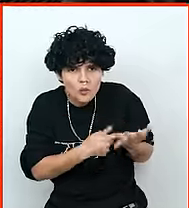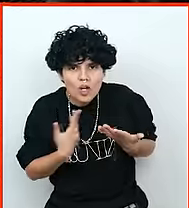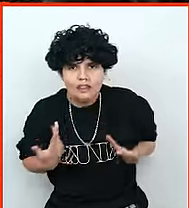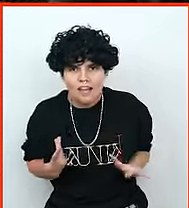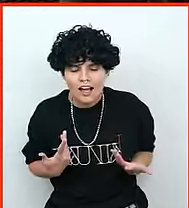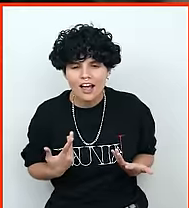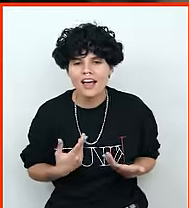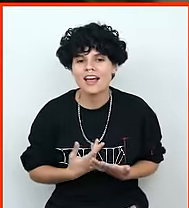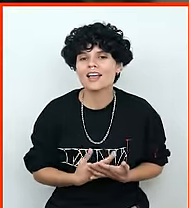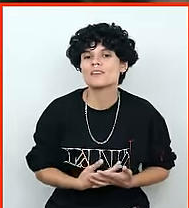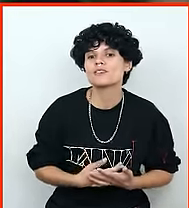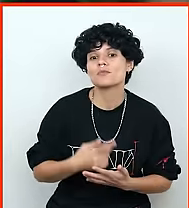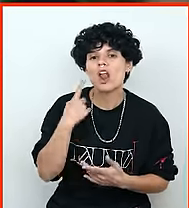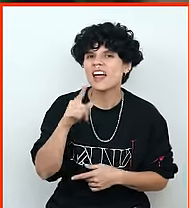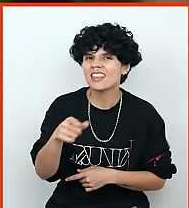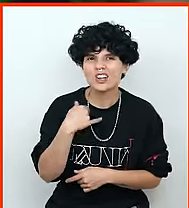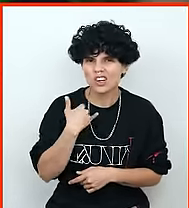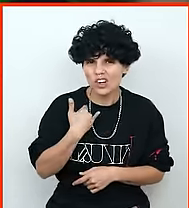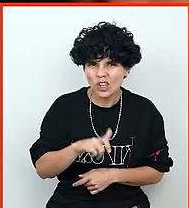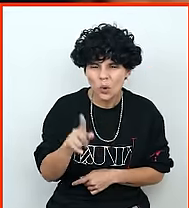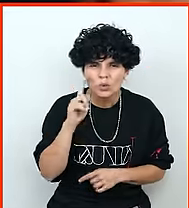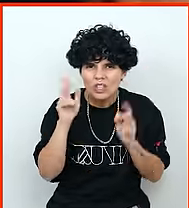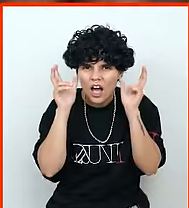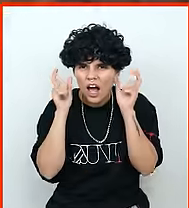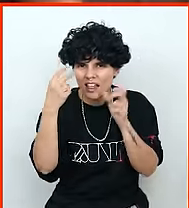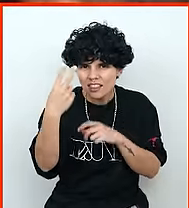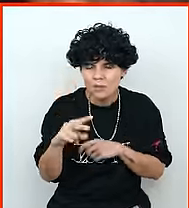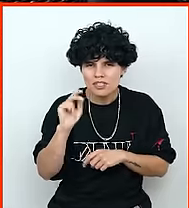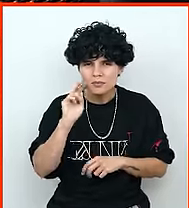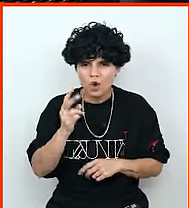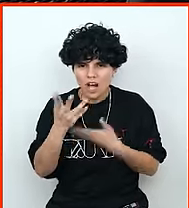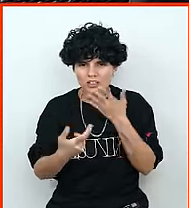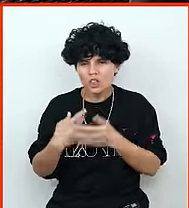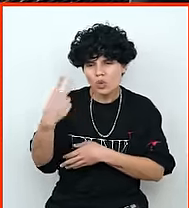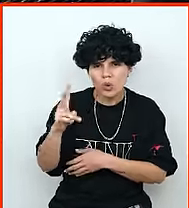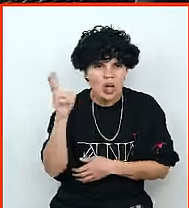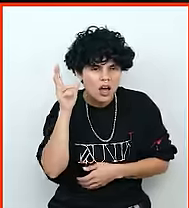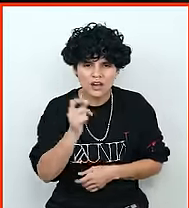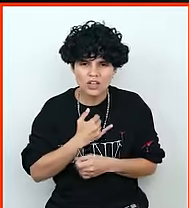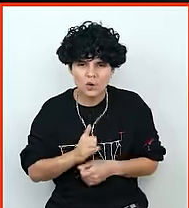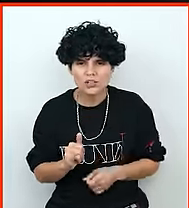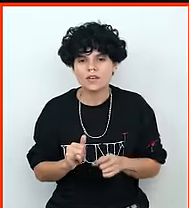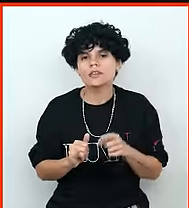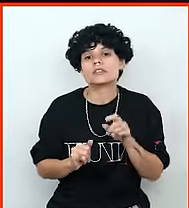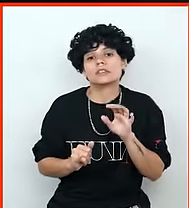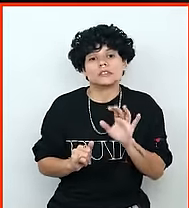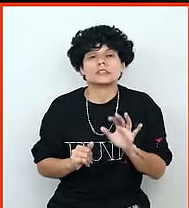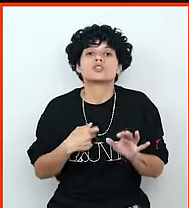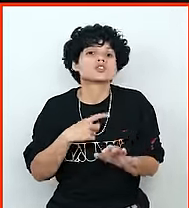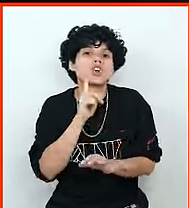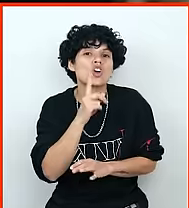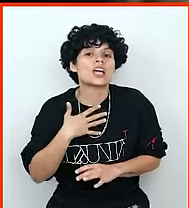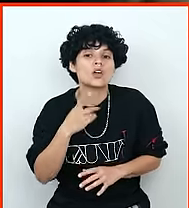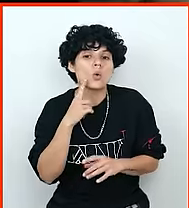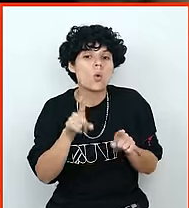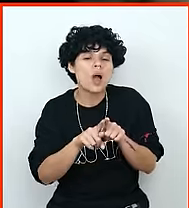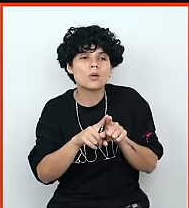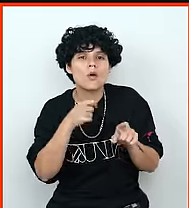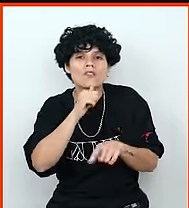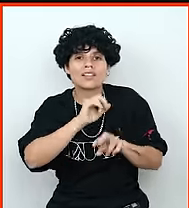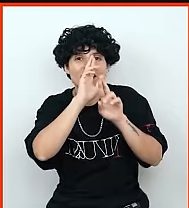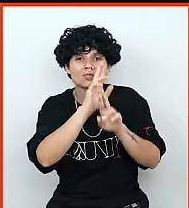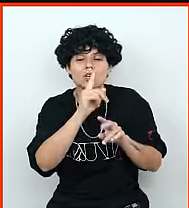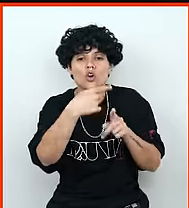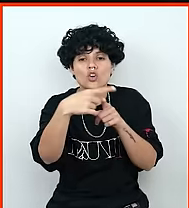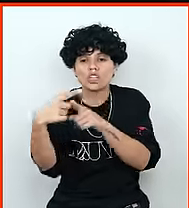Es que a ti no te gusta escucharte, weón. No. ¿Cómo es esa weón? ¿Cómo es hablar? desde mi punto de vista, no quiero faltar el respeto al otro artista, ¿cachai?